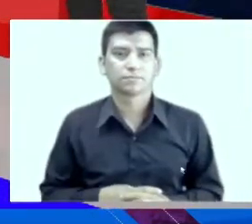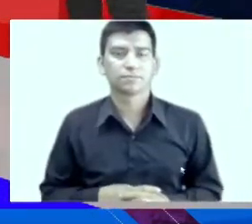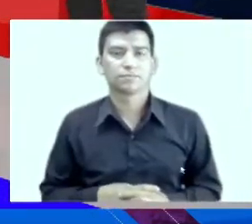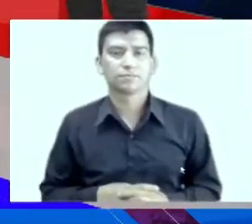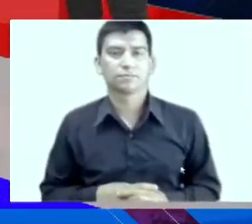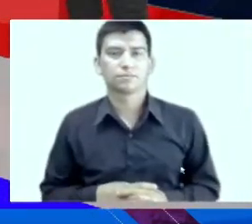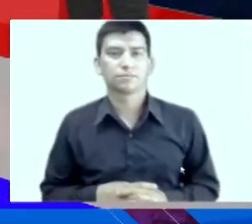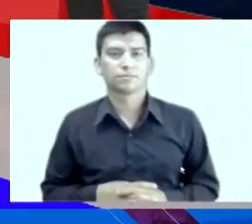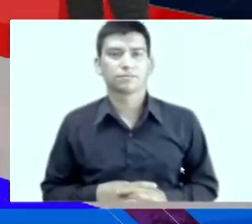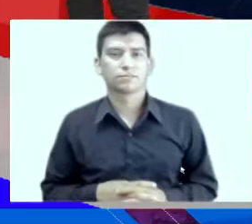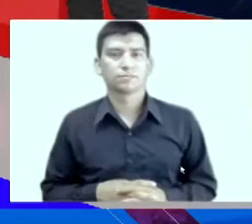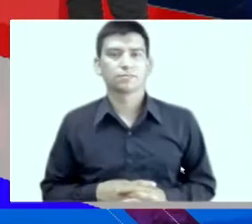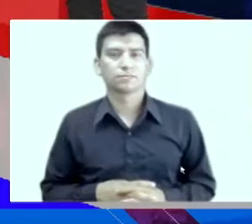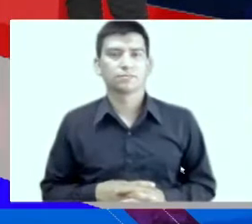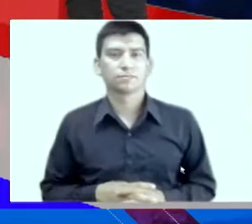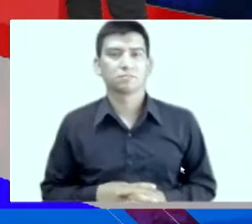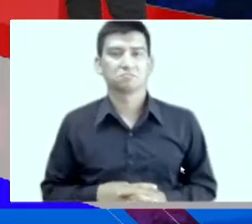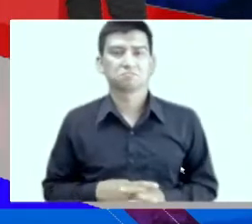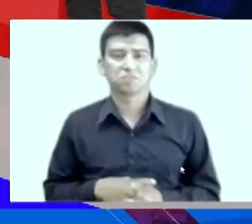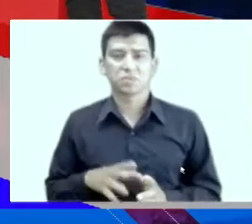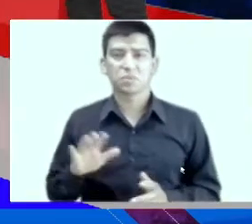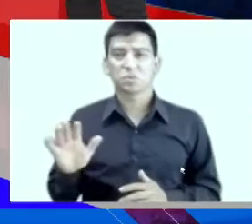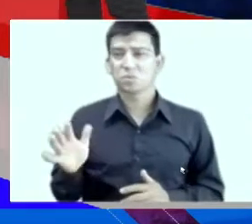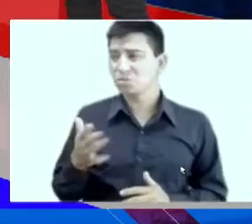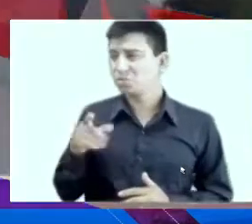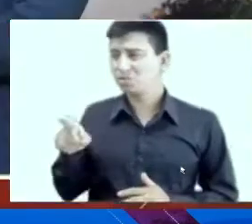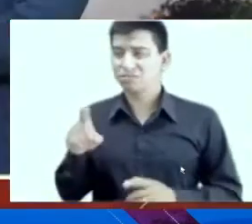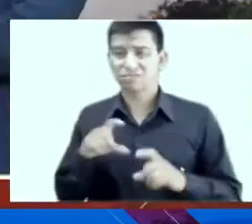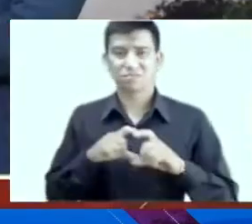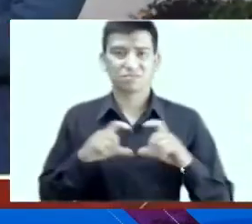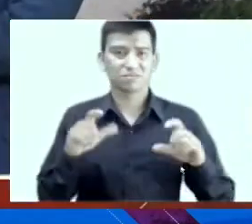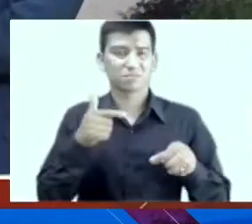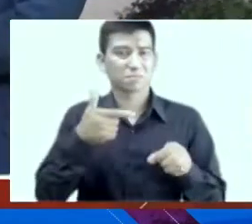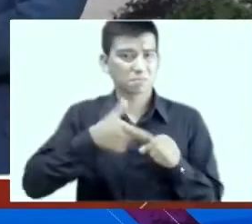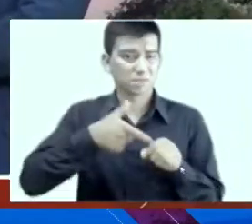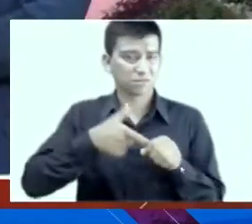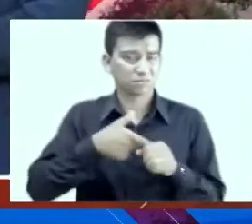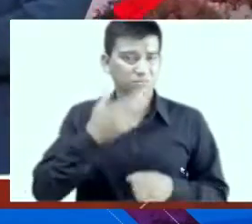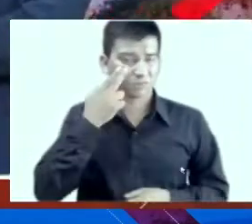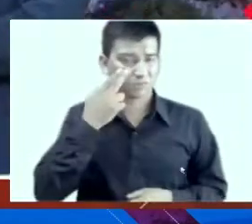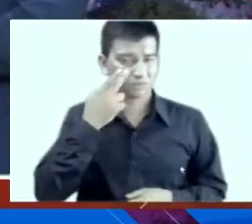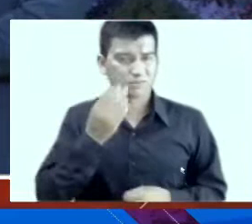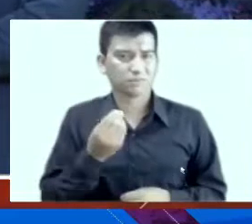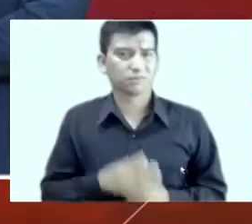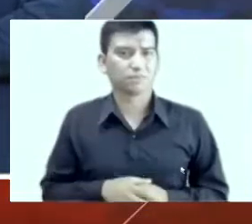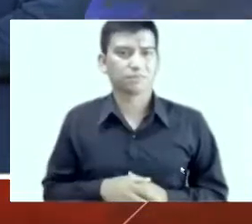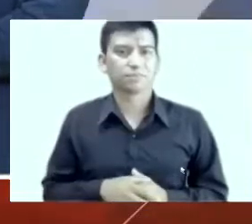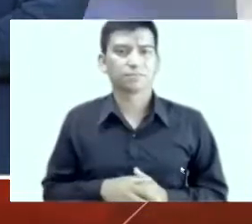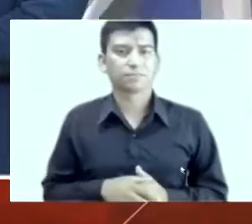permitís, en toda esta crisis del petróleo. Lo comentaste, pero me gustaría que puedas, digamos